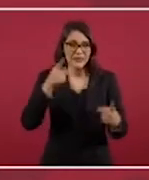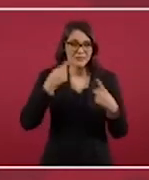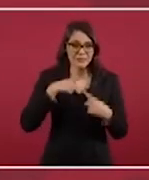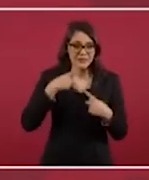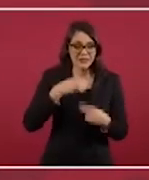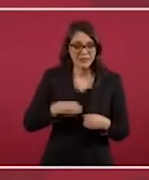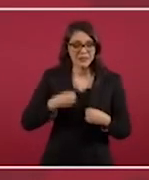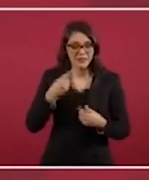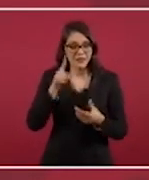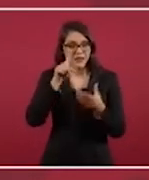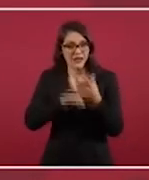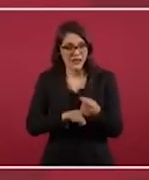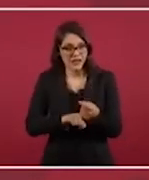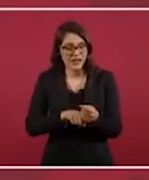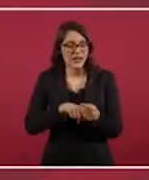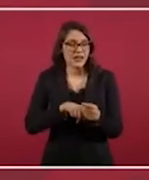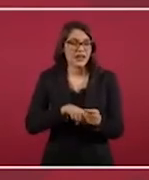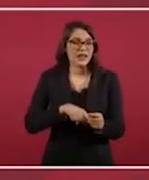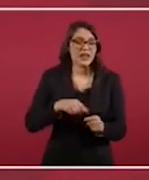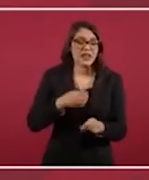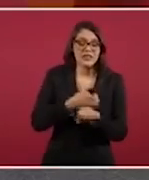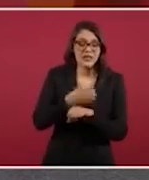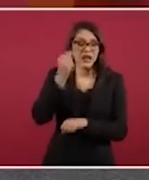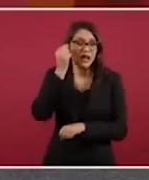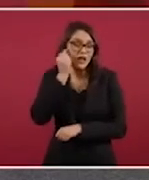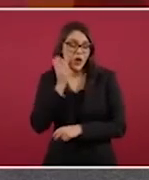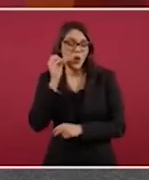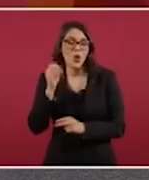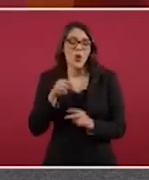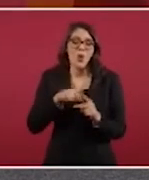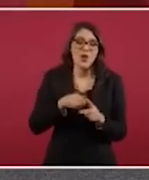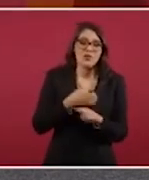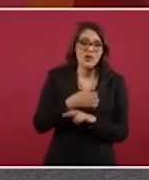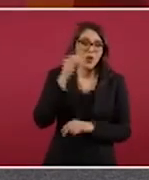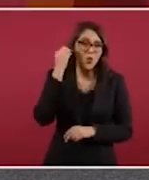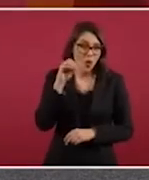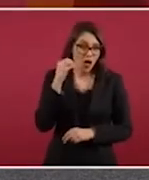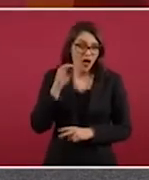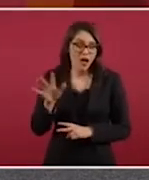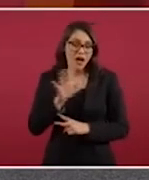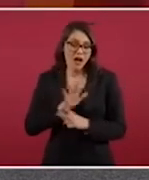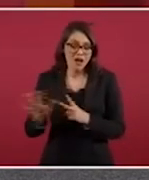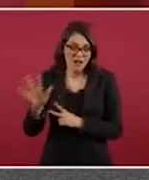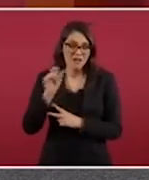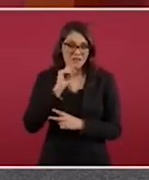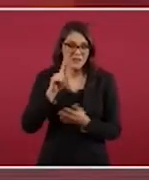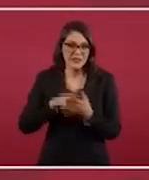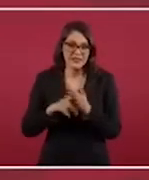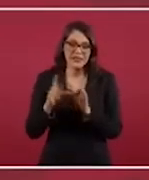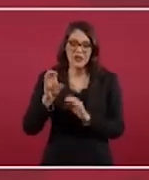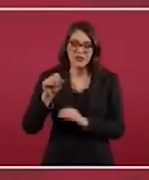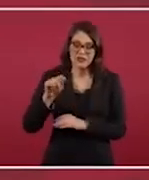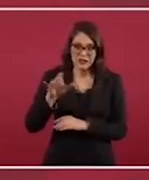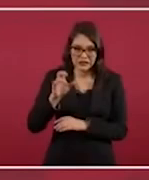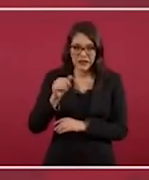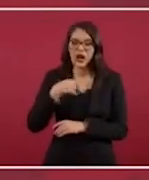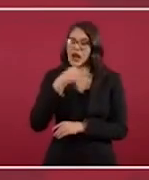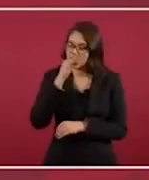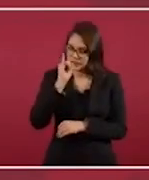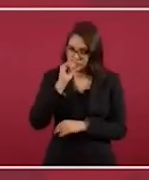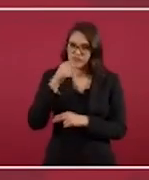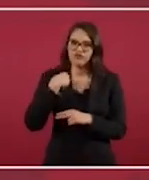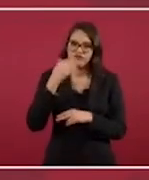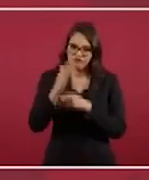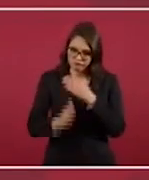la costa los oaxaqueños de la costa que si vamos a estar ahí